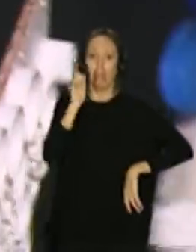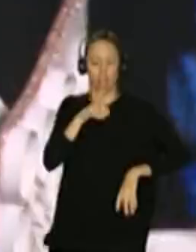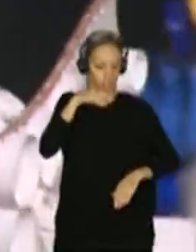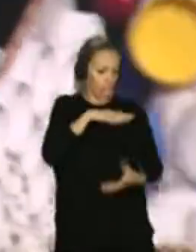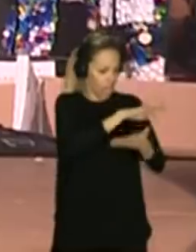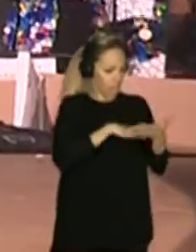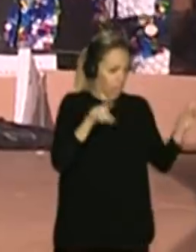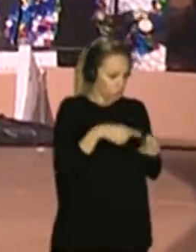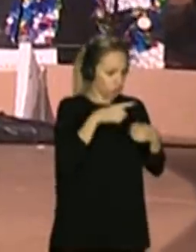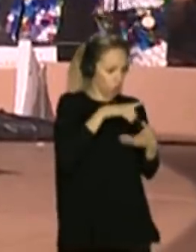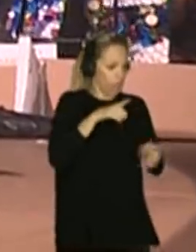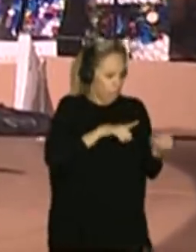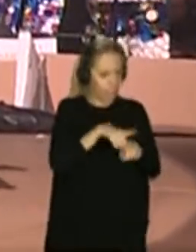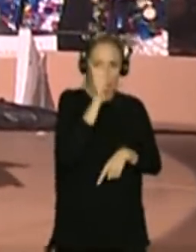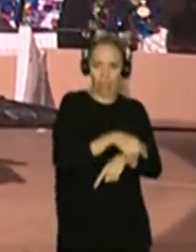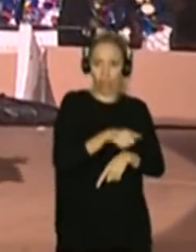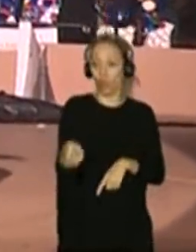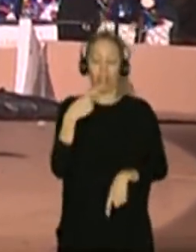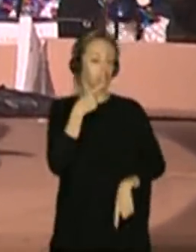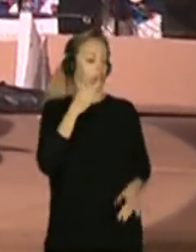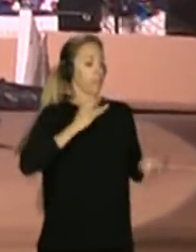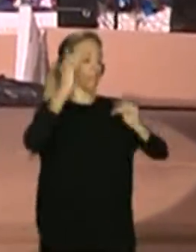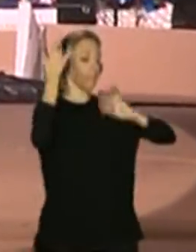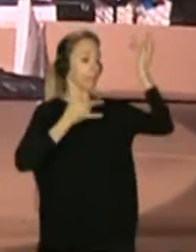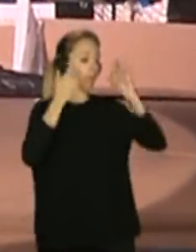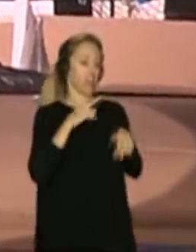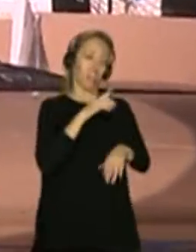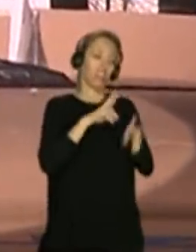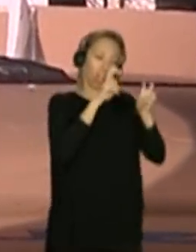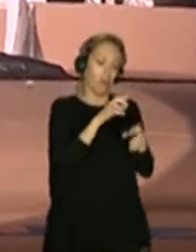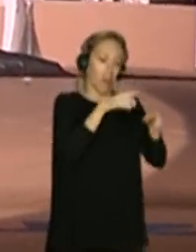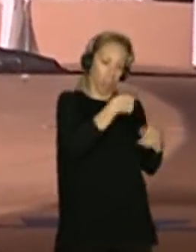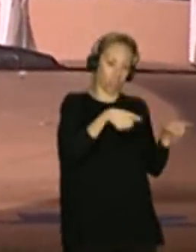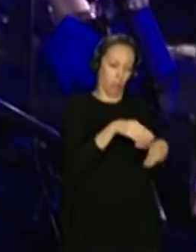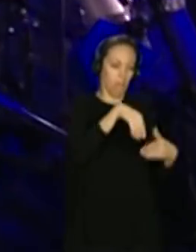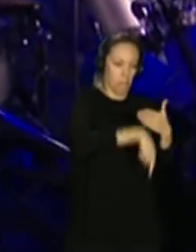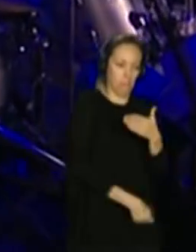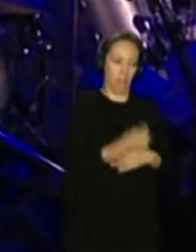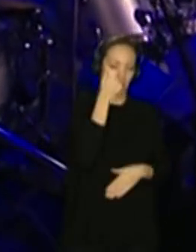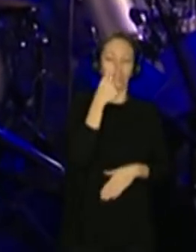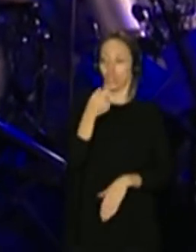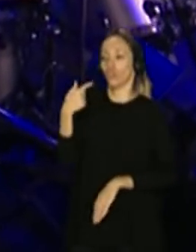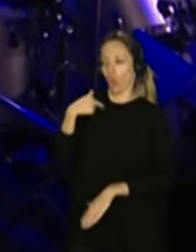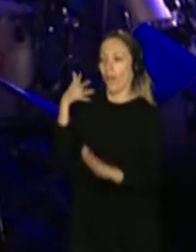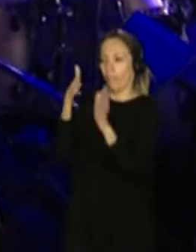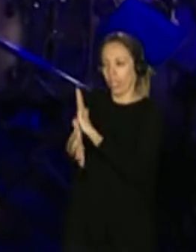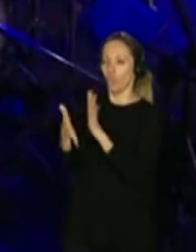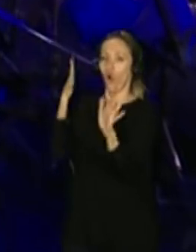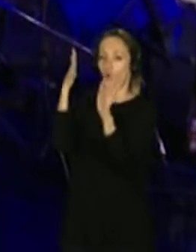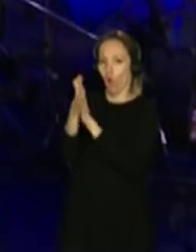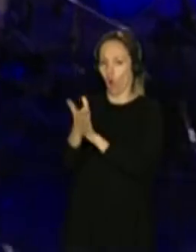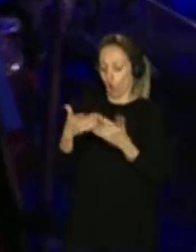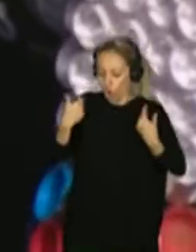en mi letra. Tú dices que maquillo con efecto nuestros temas, si quieres yo te explico lo que te